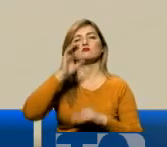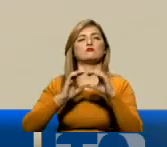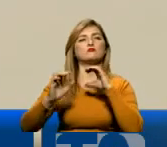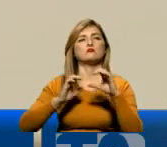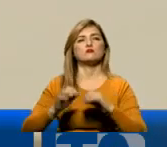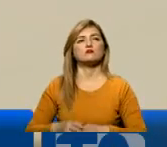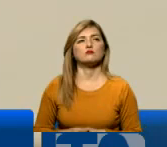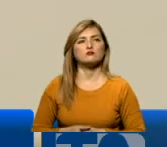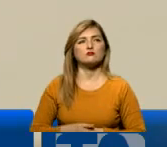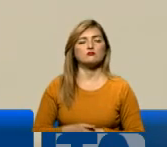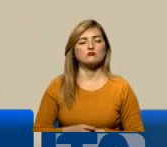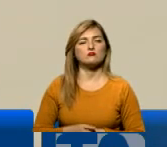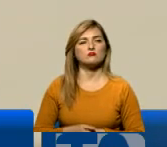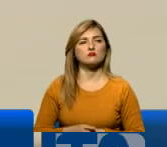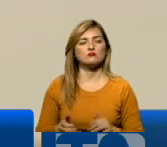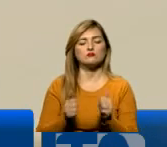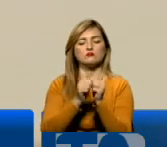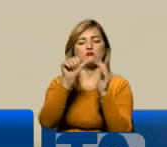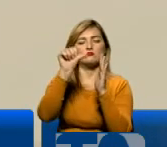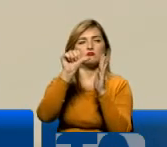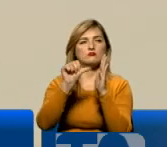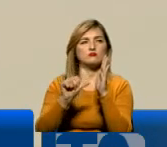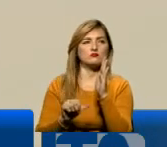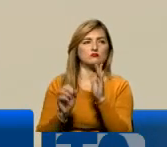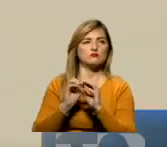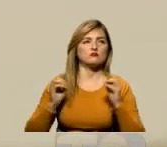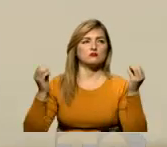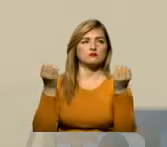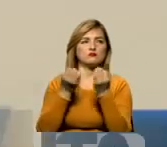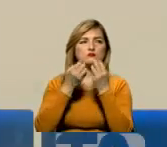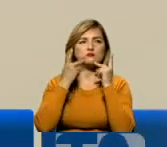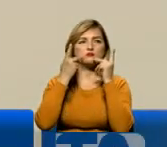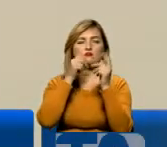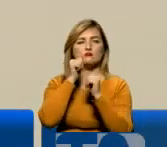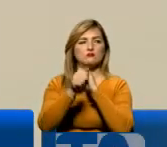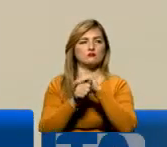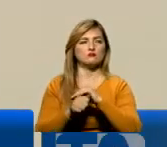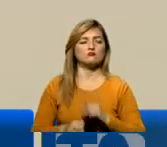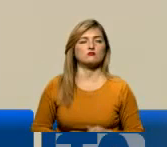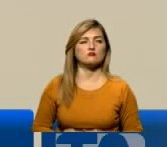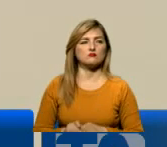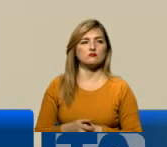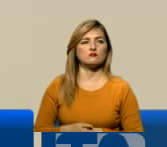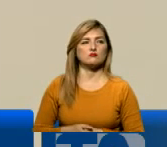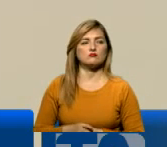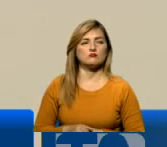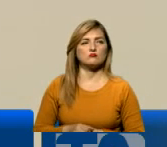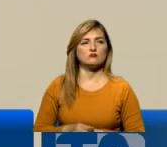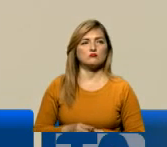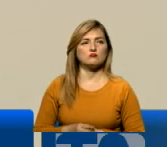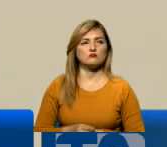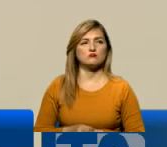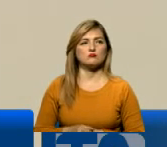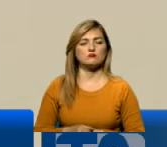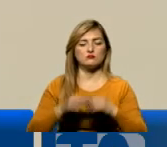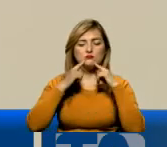comunicación como el conjunto articulado de organizaciones públicas o privadas y comunitarias que ejercen también